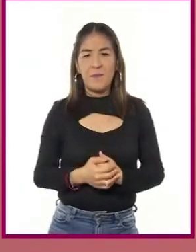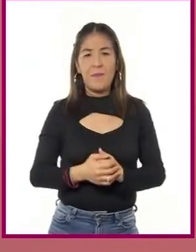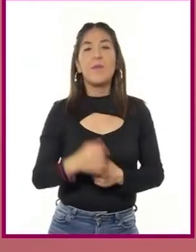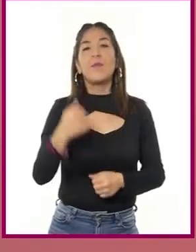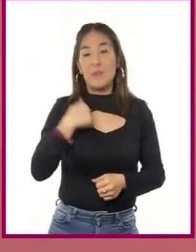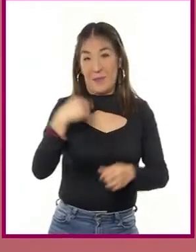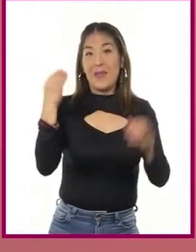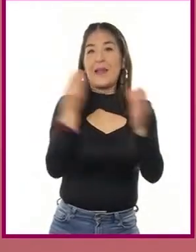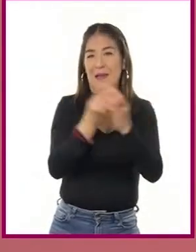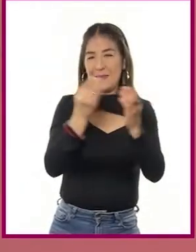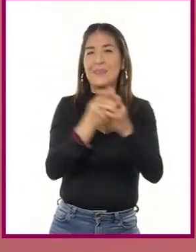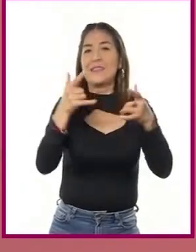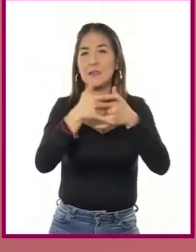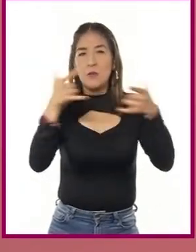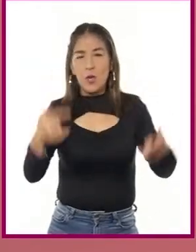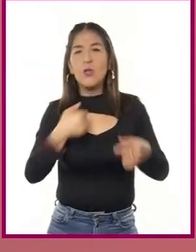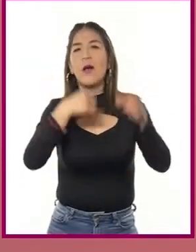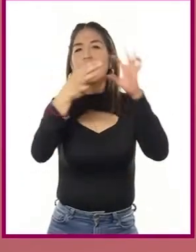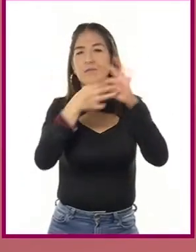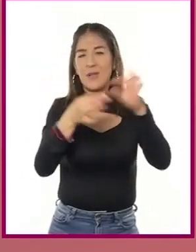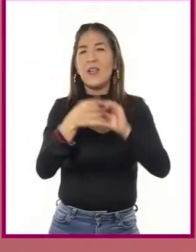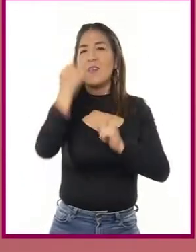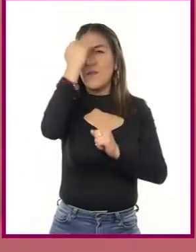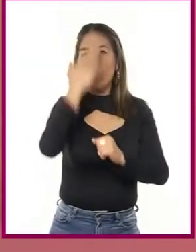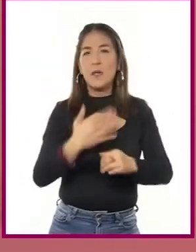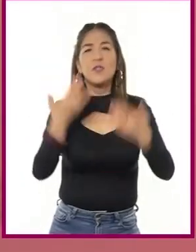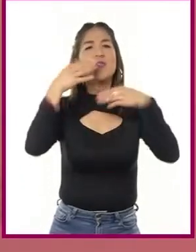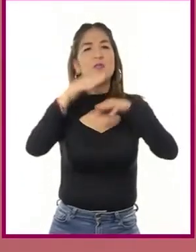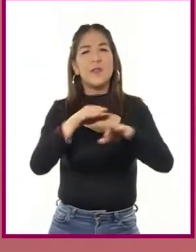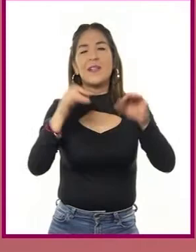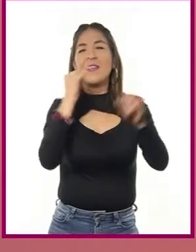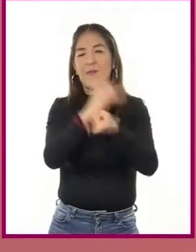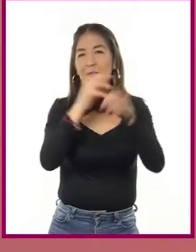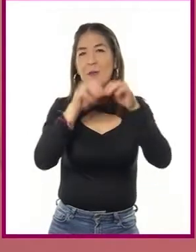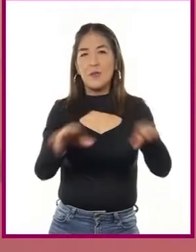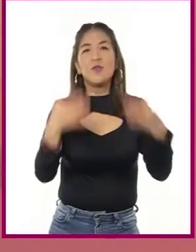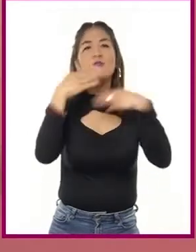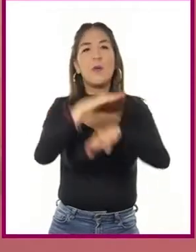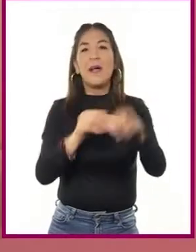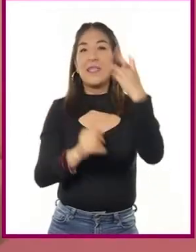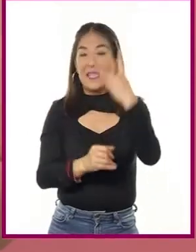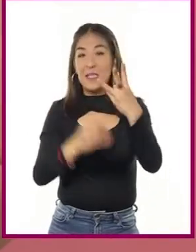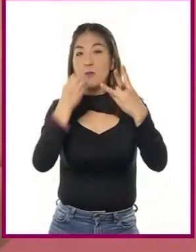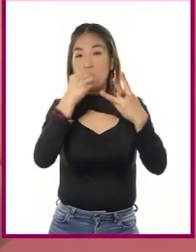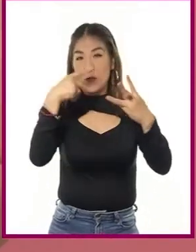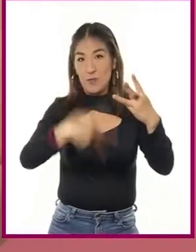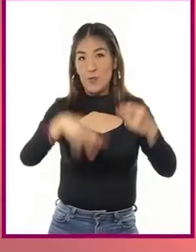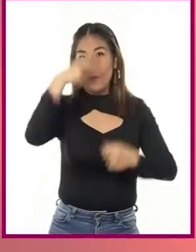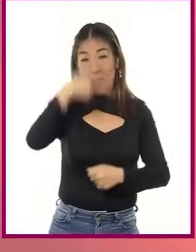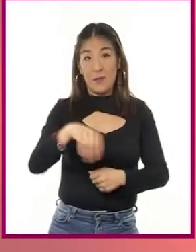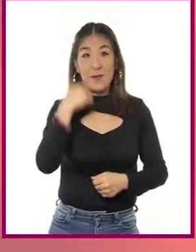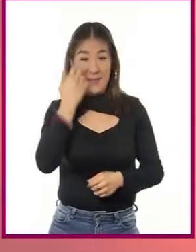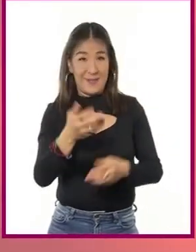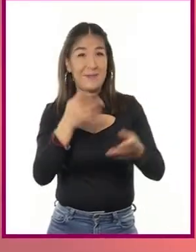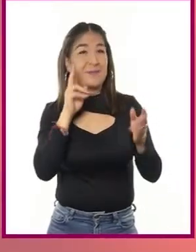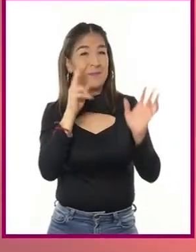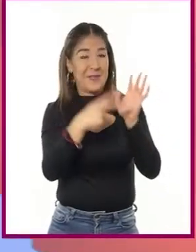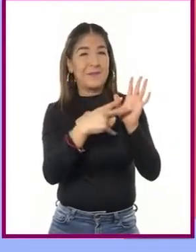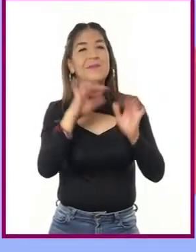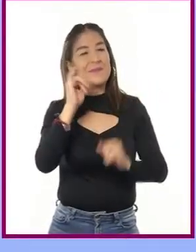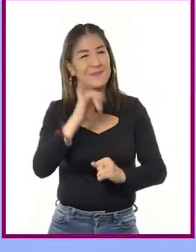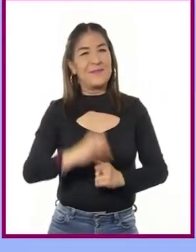presenté una infografía sobre tres alimentos originarios de México. ¿Quiere que se las comparta? Por